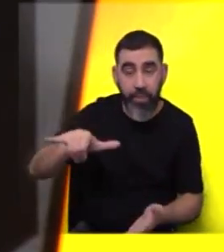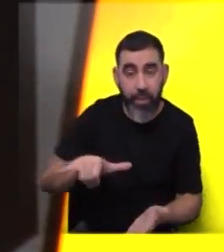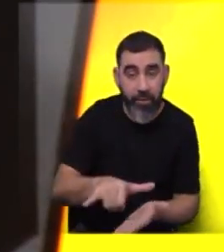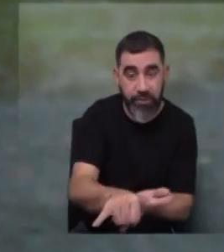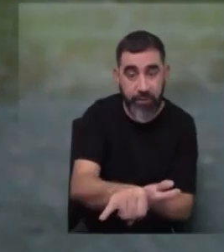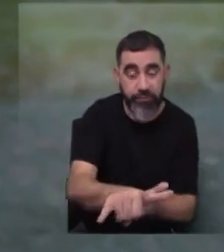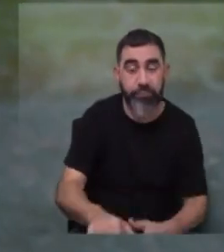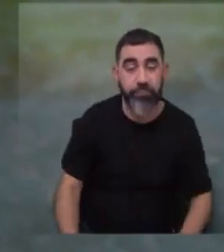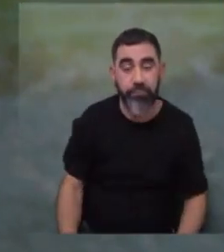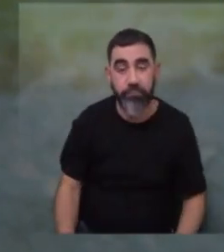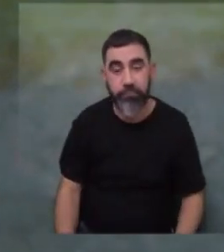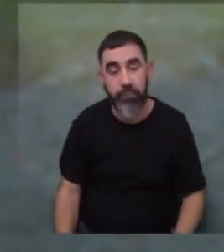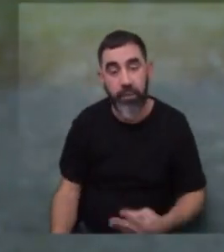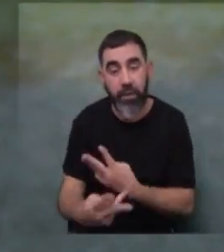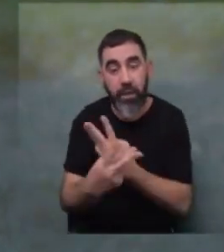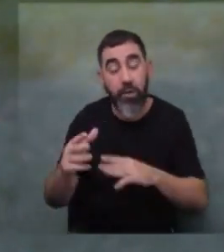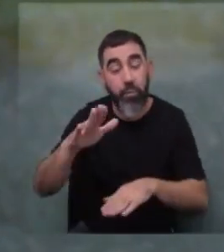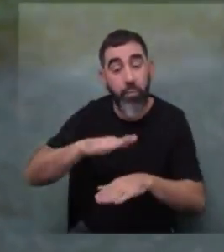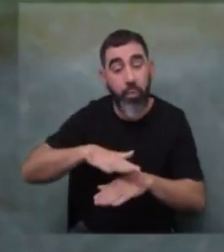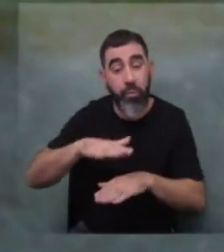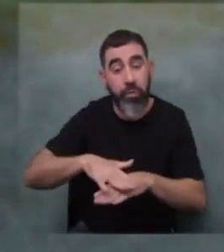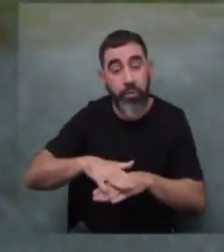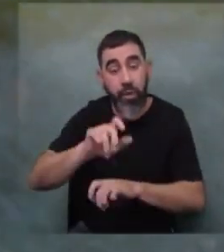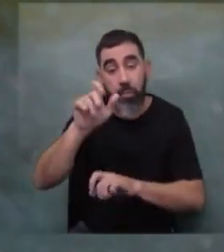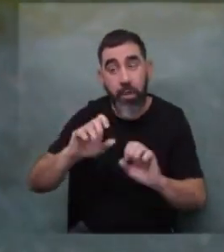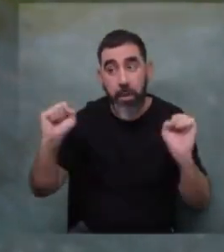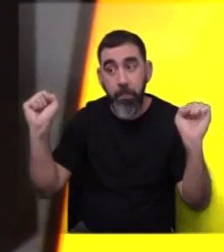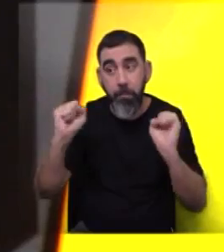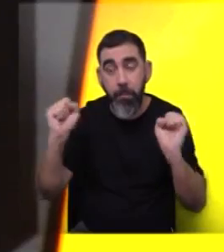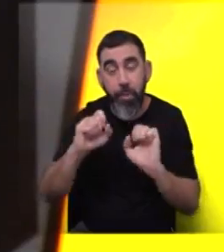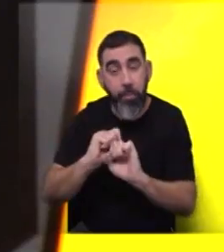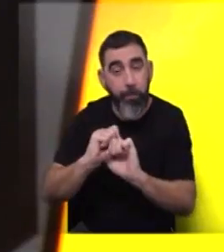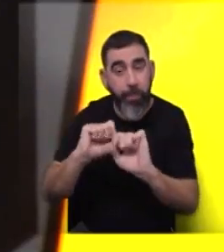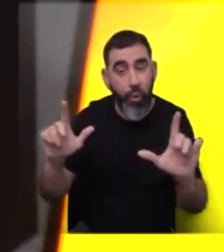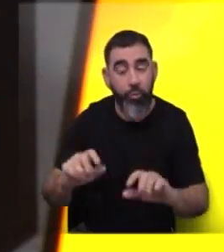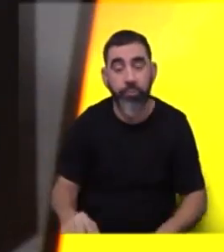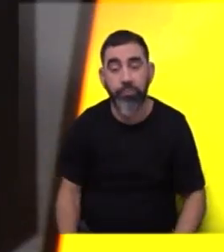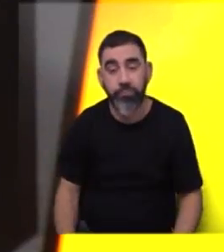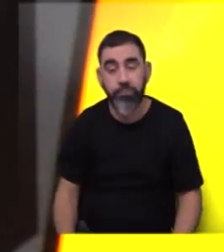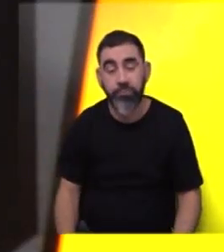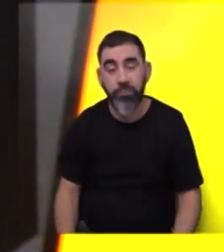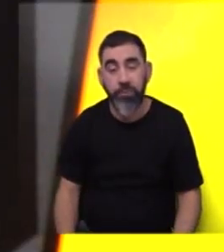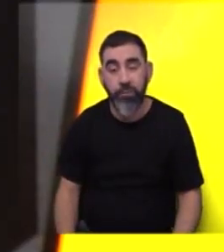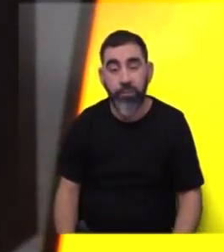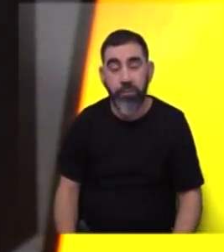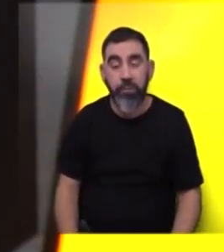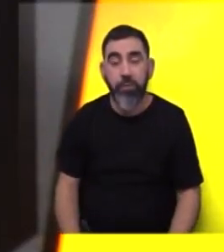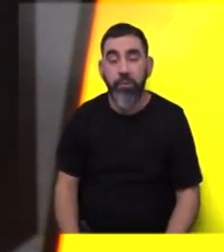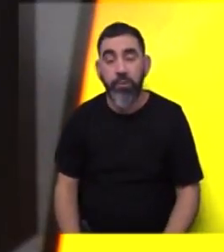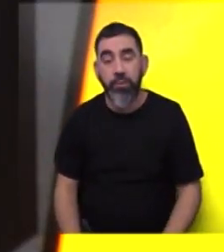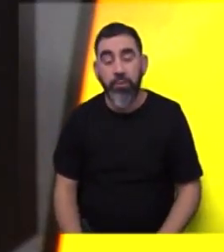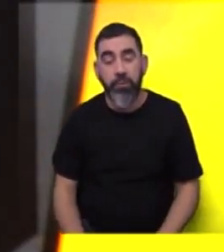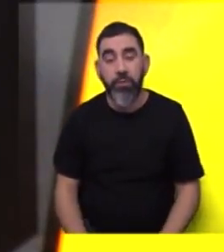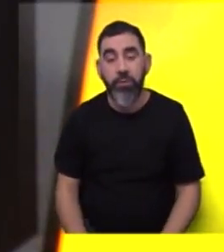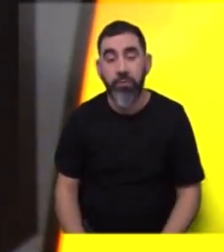Que generalmente coinciden con los momentos en los que la uno gente de los más miedo momentos, tiene. sí, más miedo tiene. Sí. Y bueno, nos habla un poquito de esto también María Ángela,